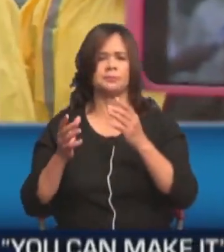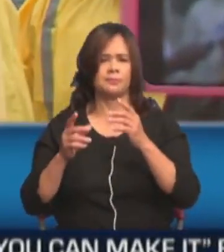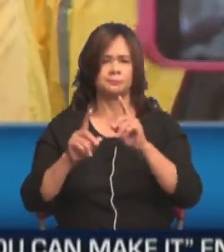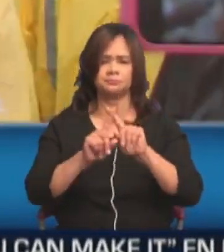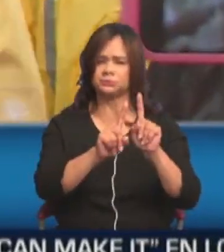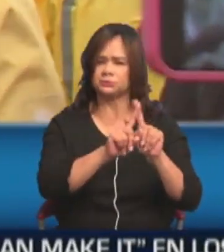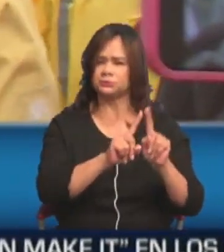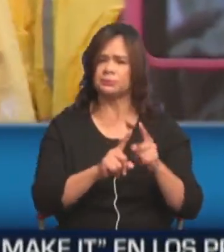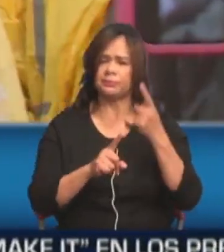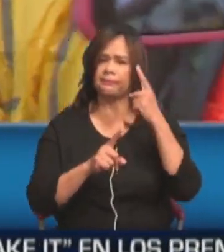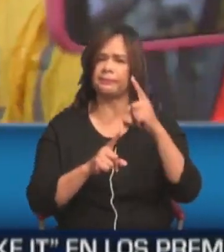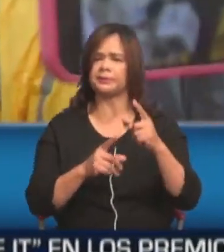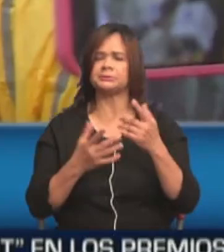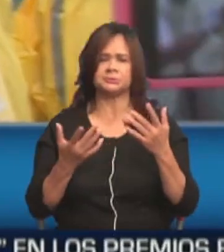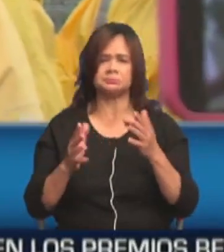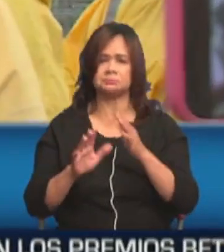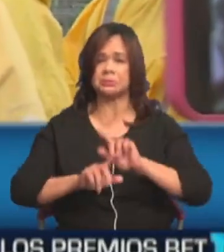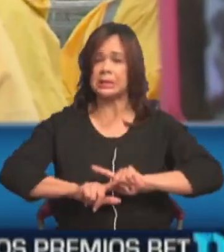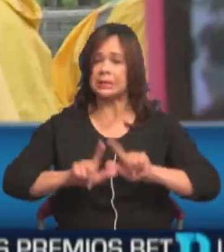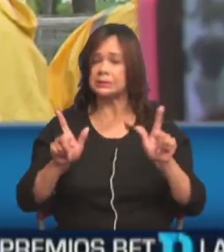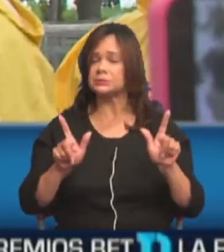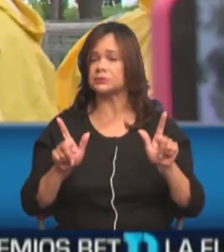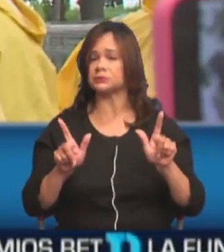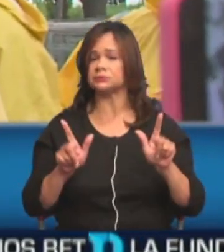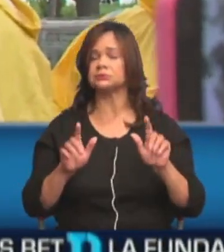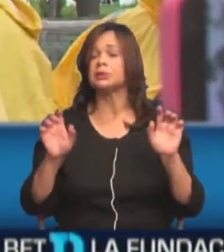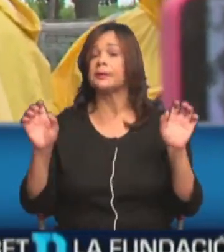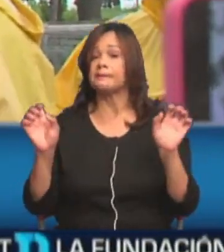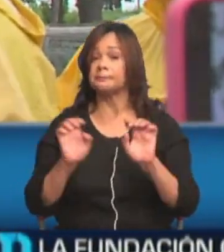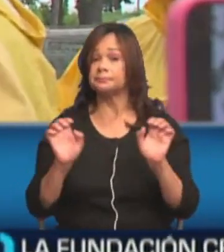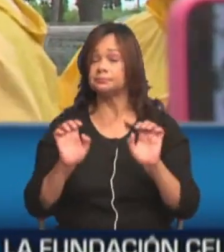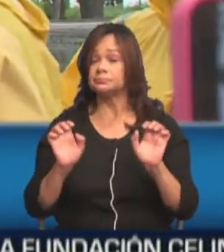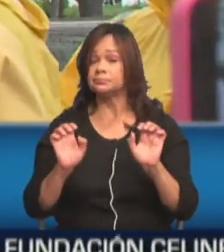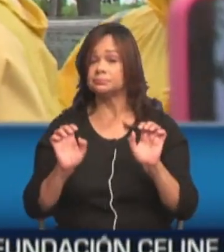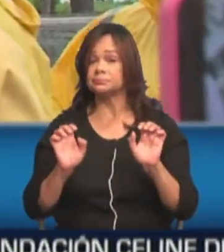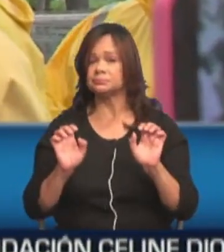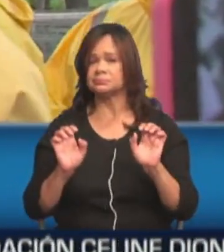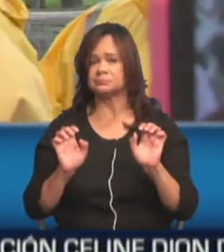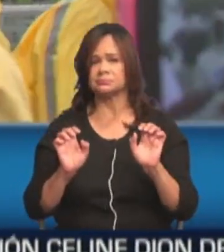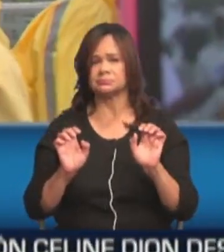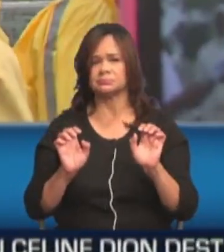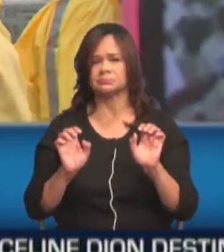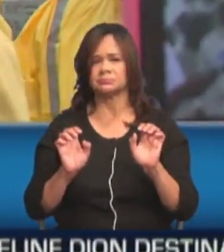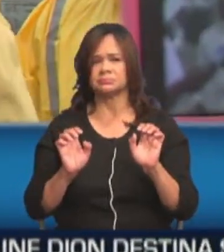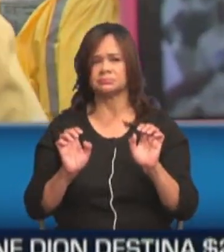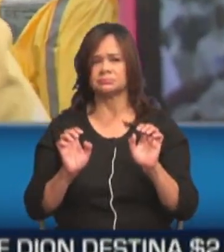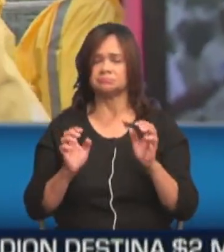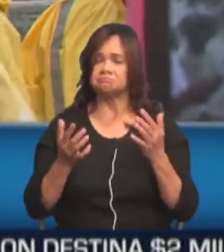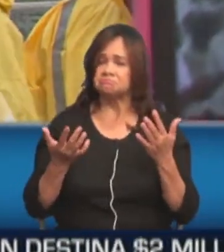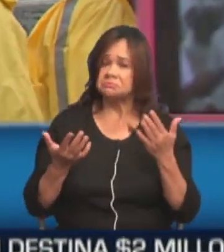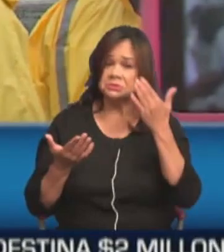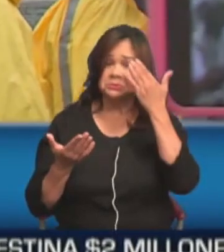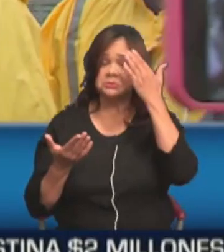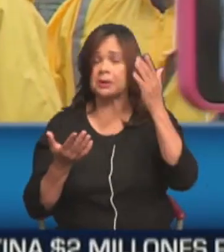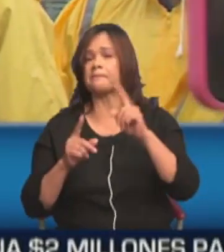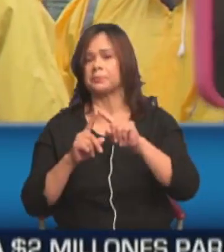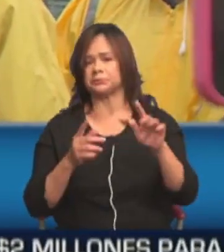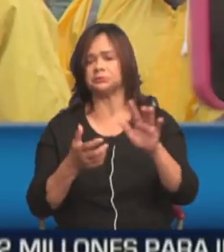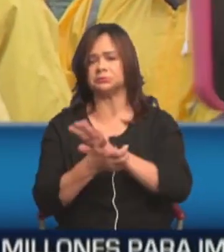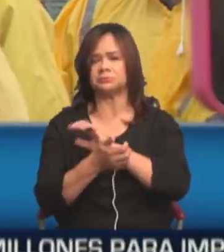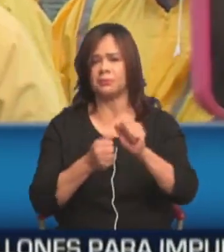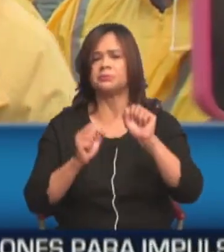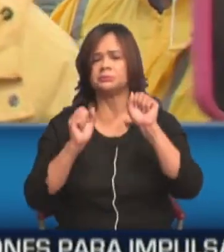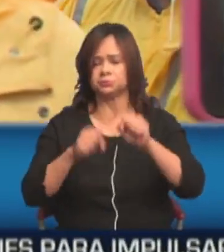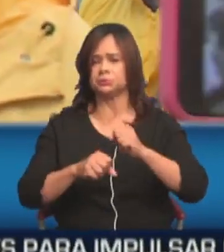fin de estar más o menos prevenidos. Las emergencias no son tan predecibles, pero sí los desastres son